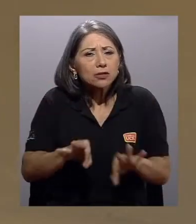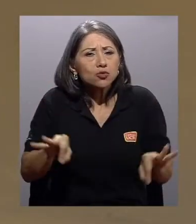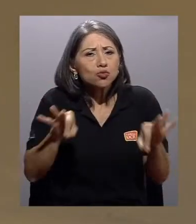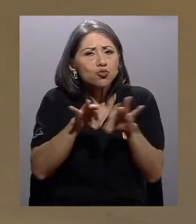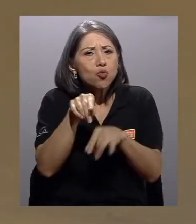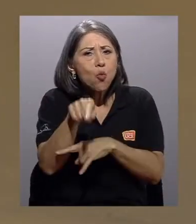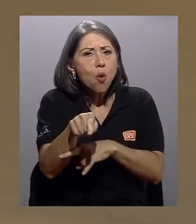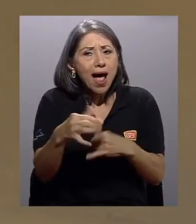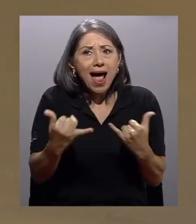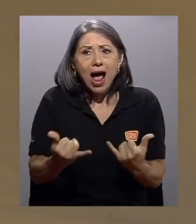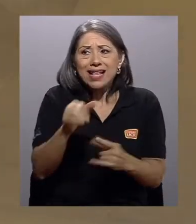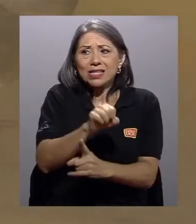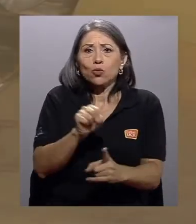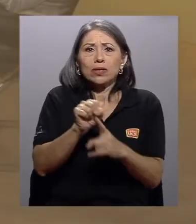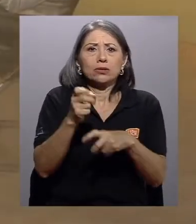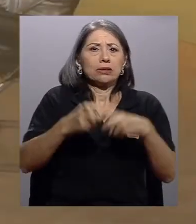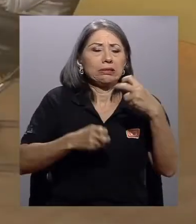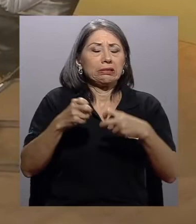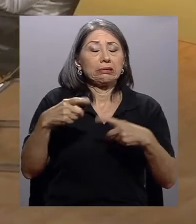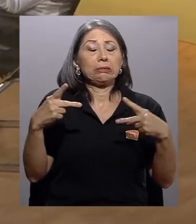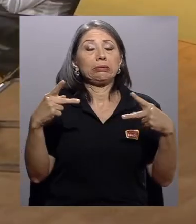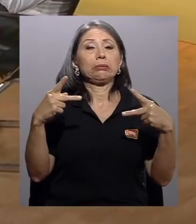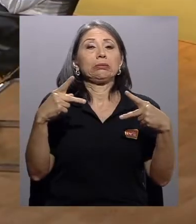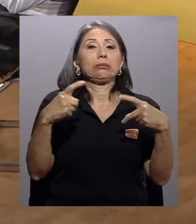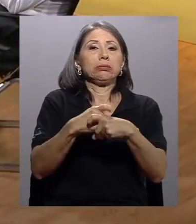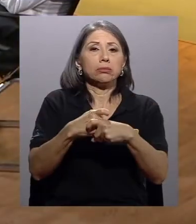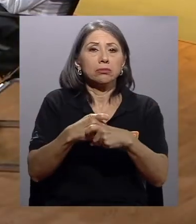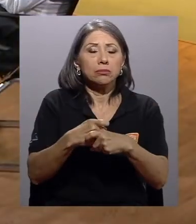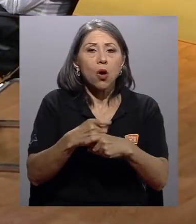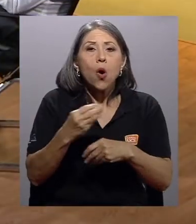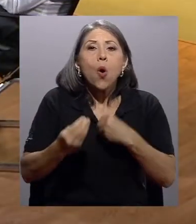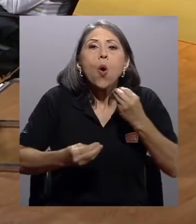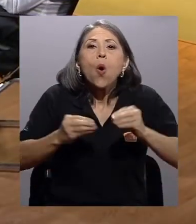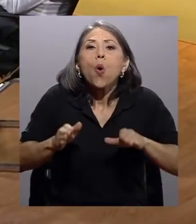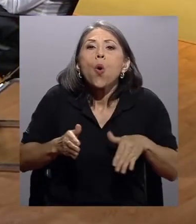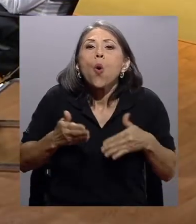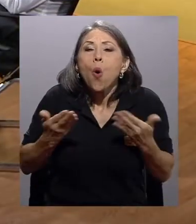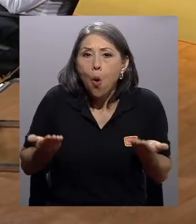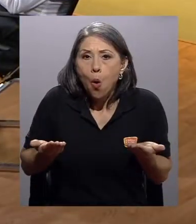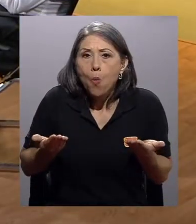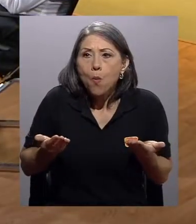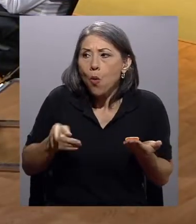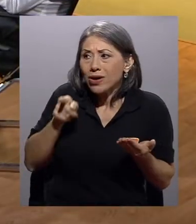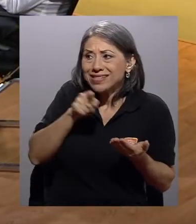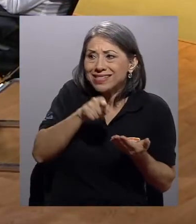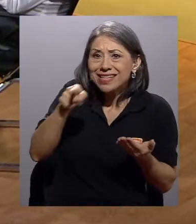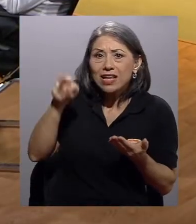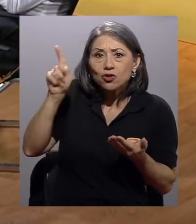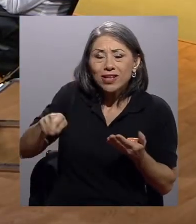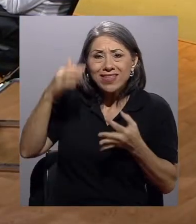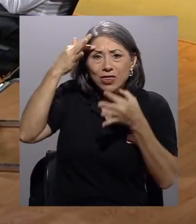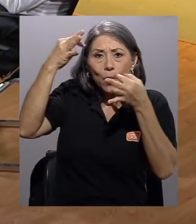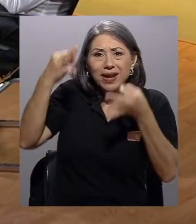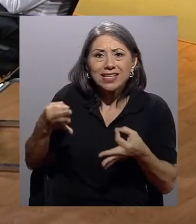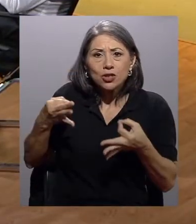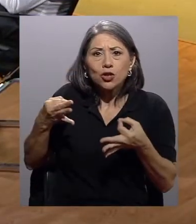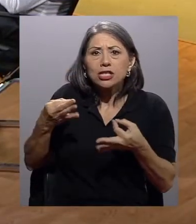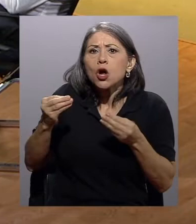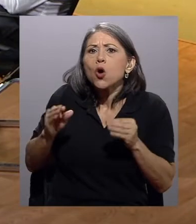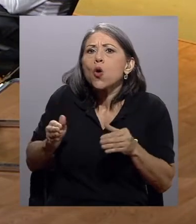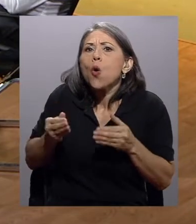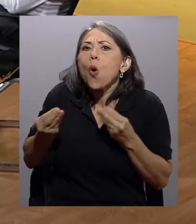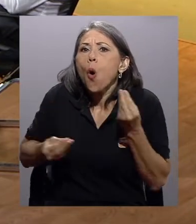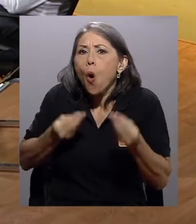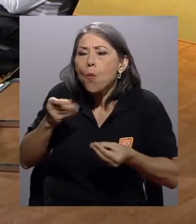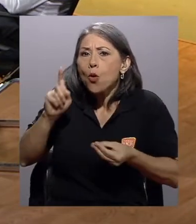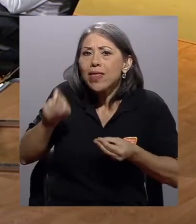sumamente importante en estados de crisis. Ahora, ¿cómo deberían de ser tomadas esas decisiones dentro del